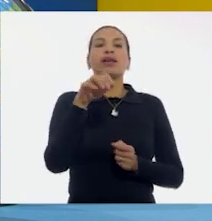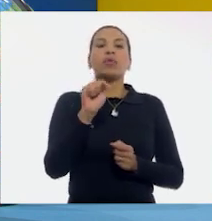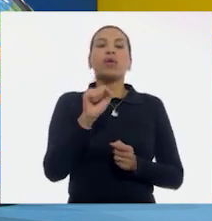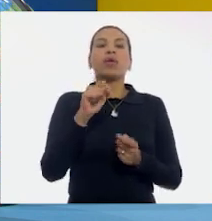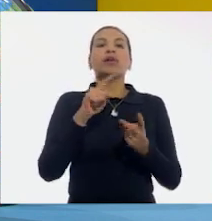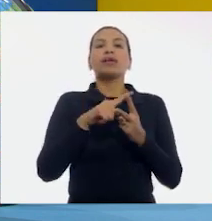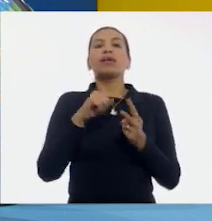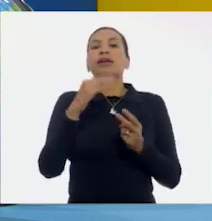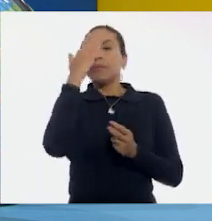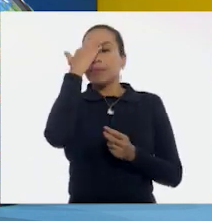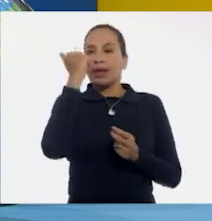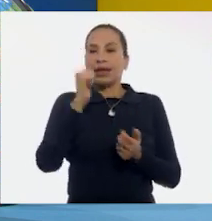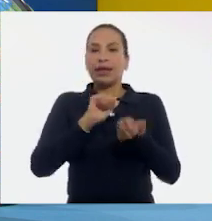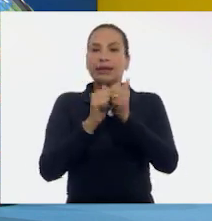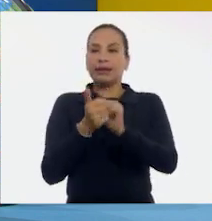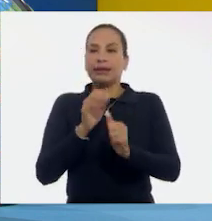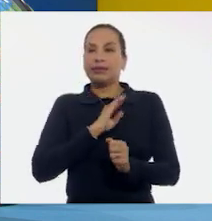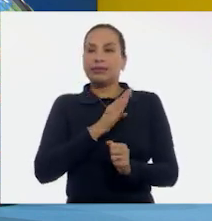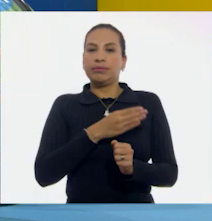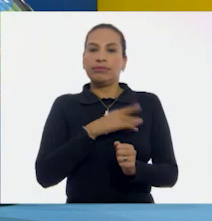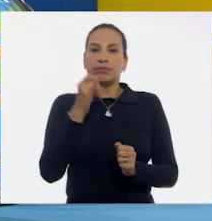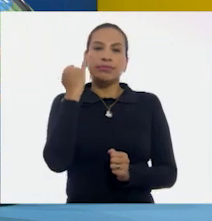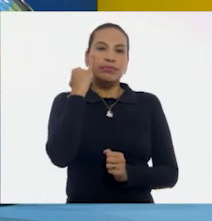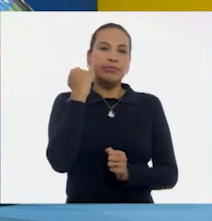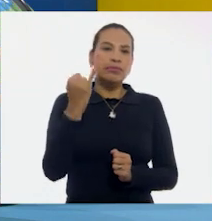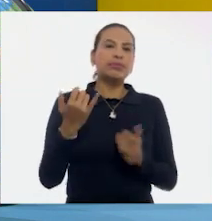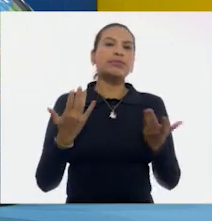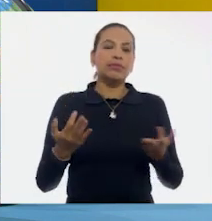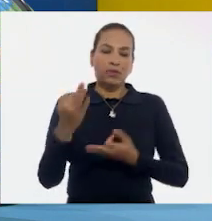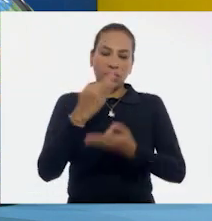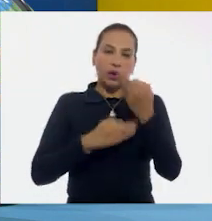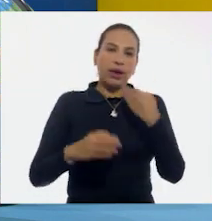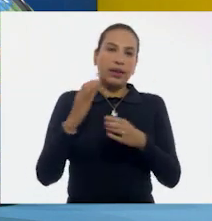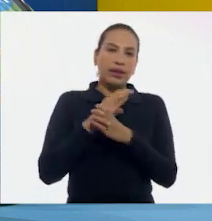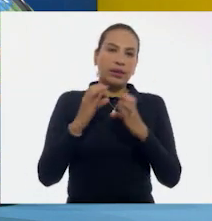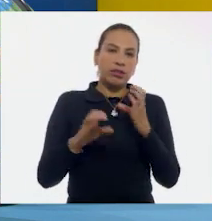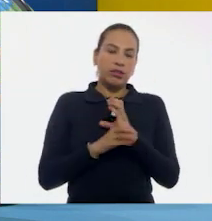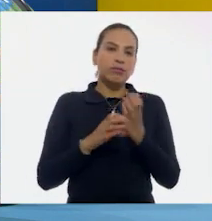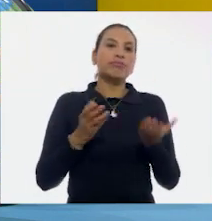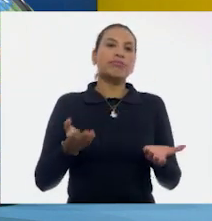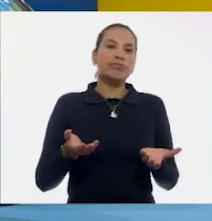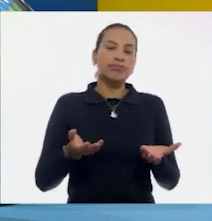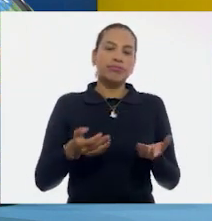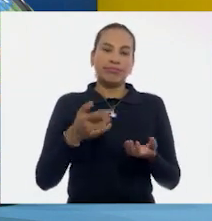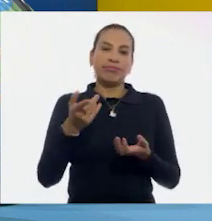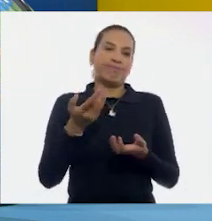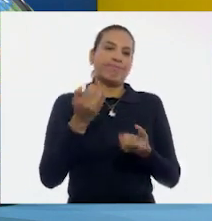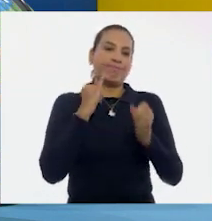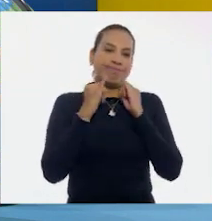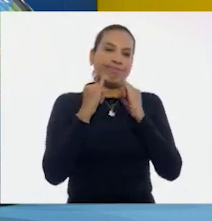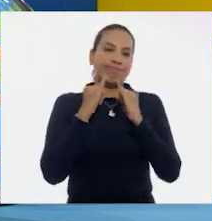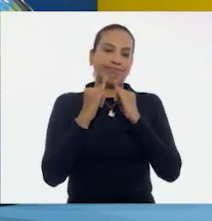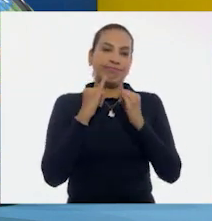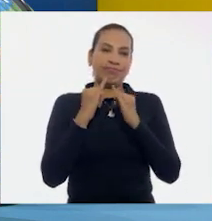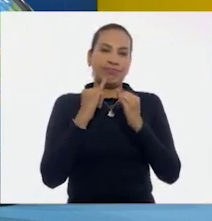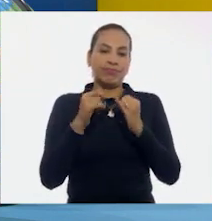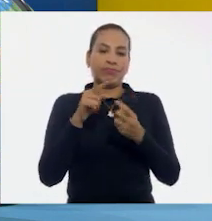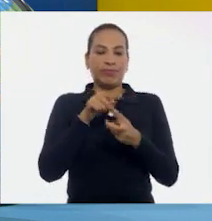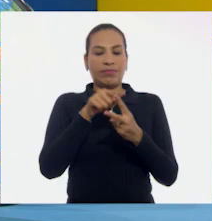al español. Imagínense entonces todas las cosas que se iban en la traducción.